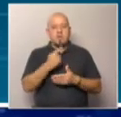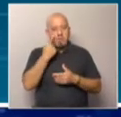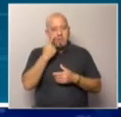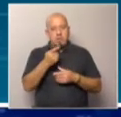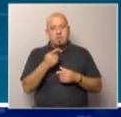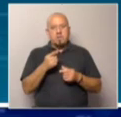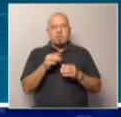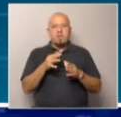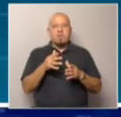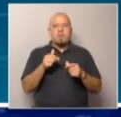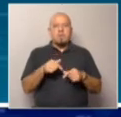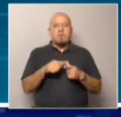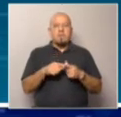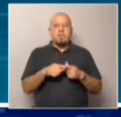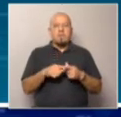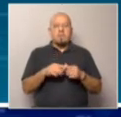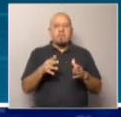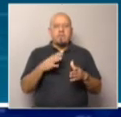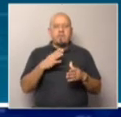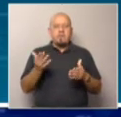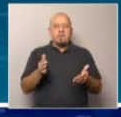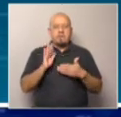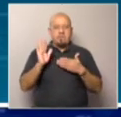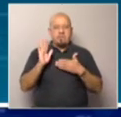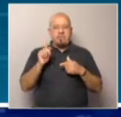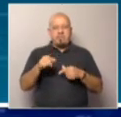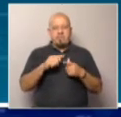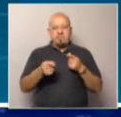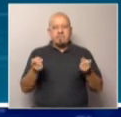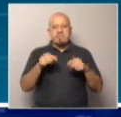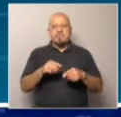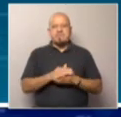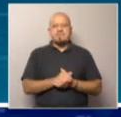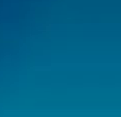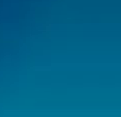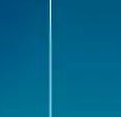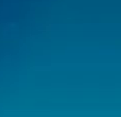este informe y que, bueno, hemos quedado con la promesa de volver para los festejos. Martín, Pilar.